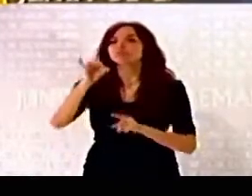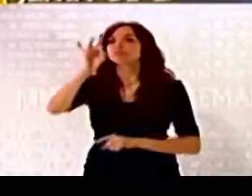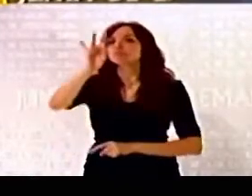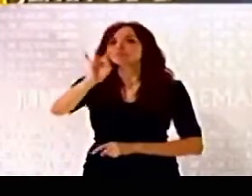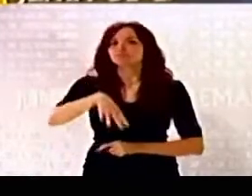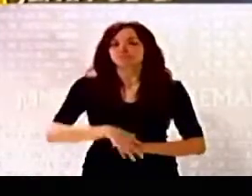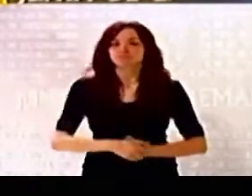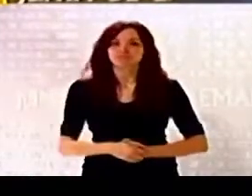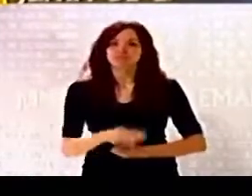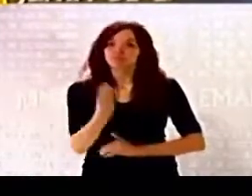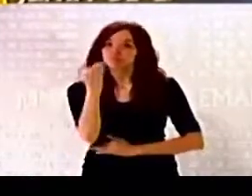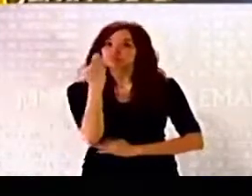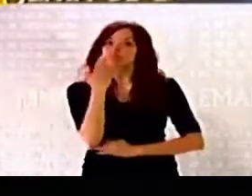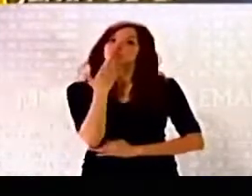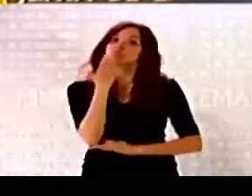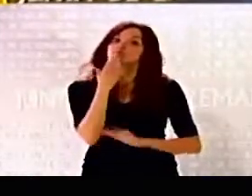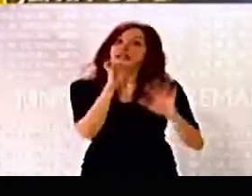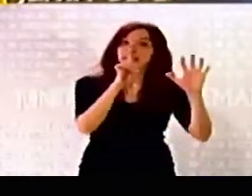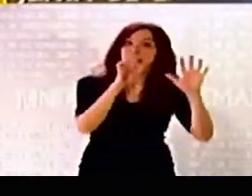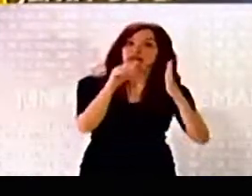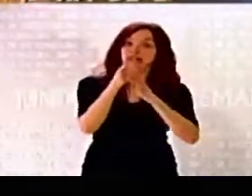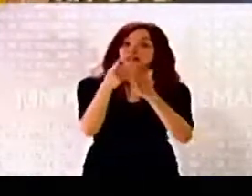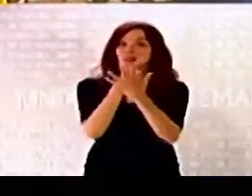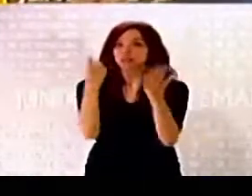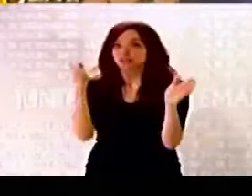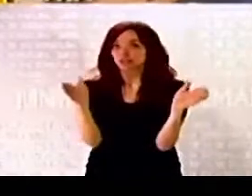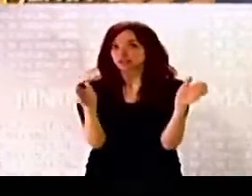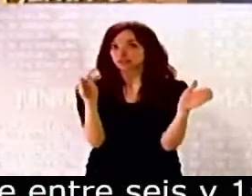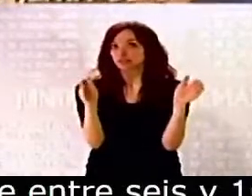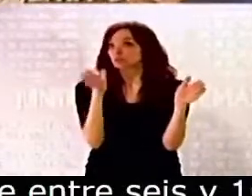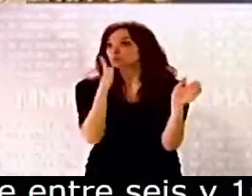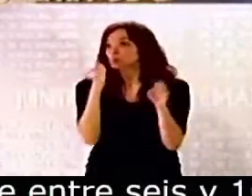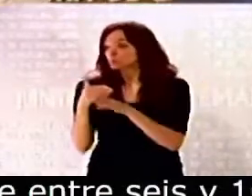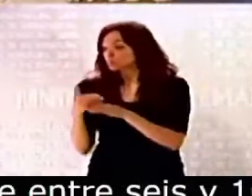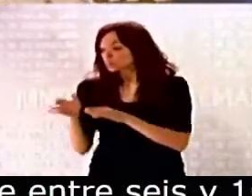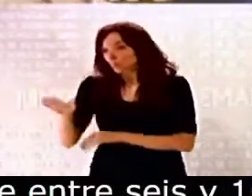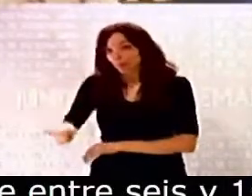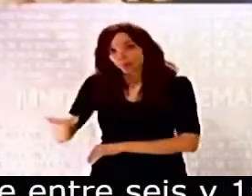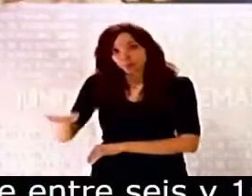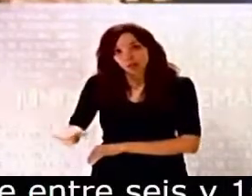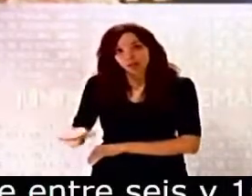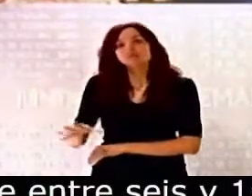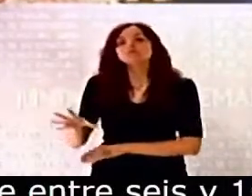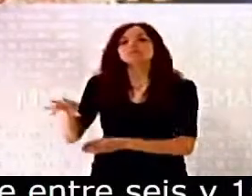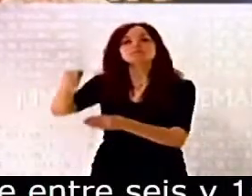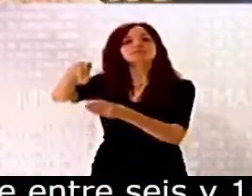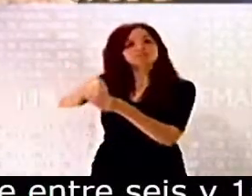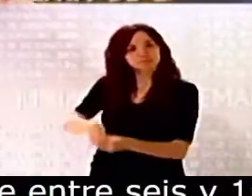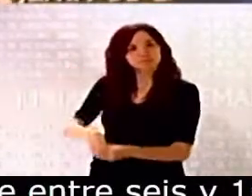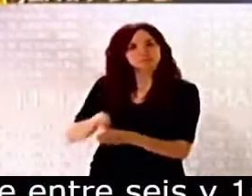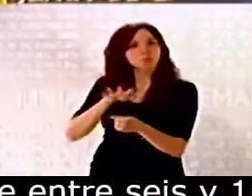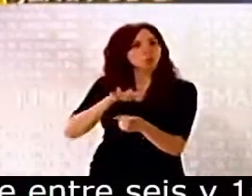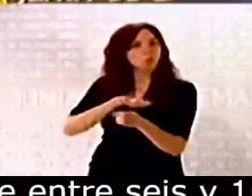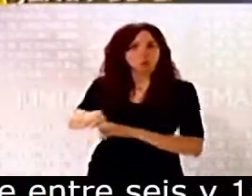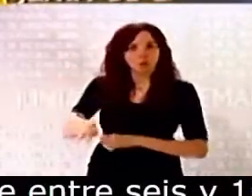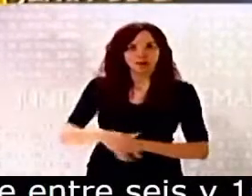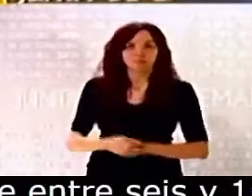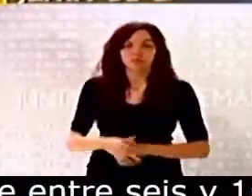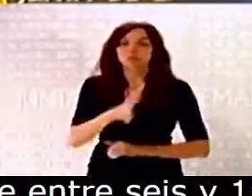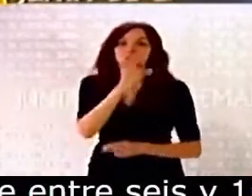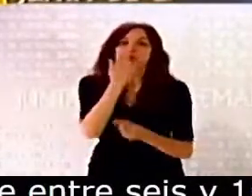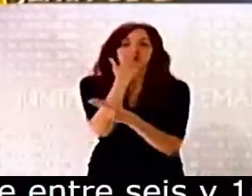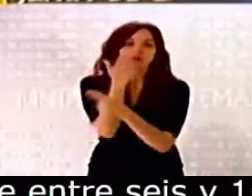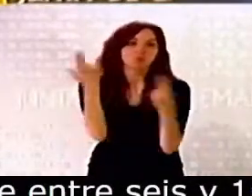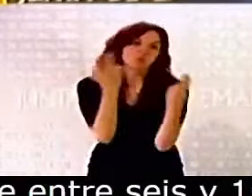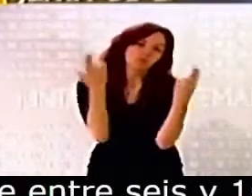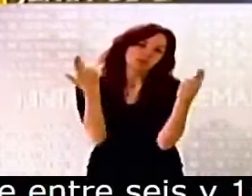de entre 6 y 16 años, porque la otra franja de los pequeñitos la cubrimos y hacemos la oferta pública de la